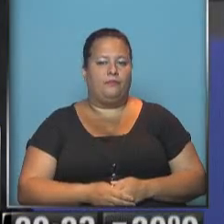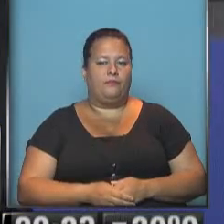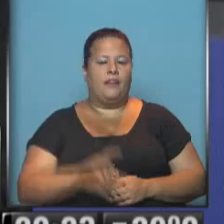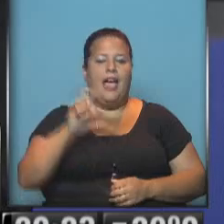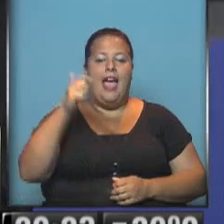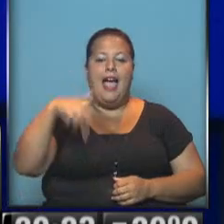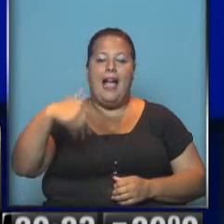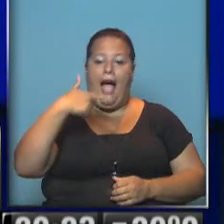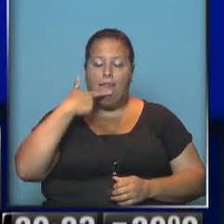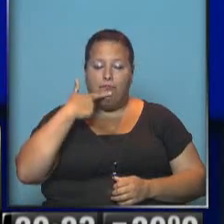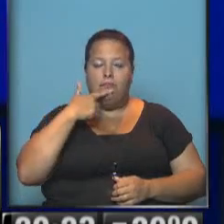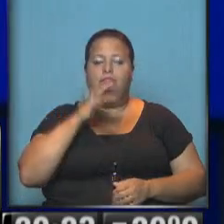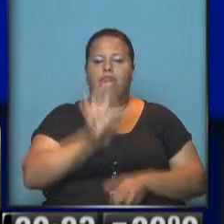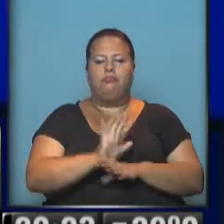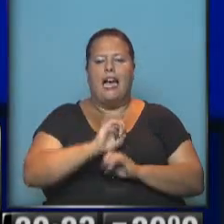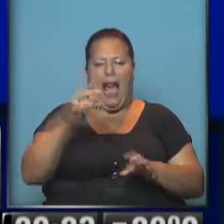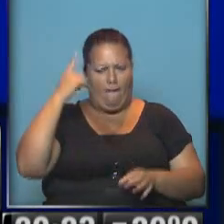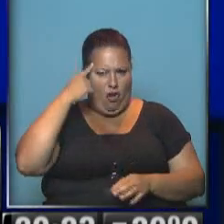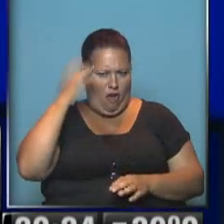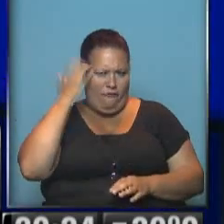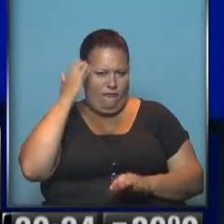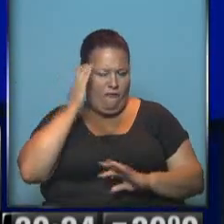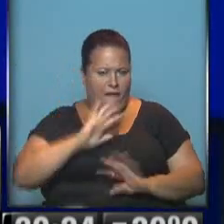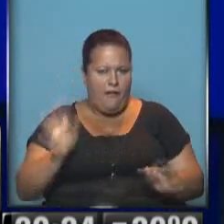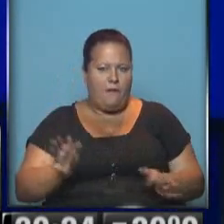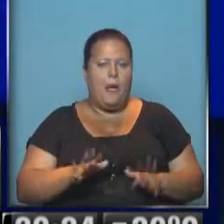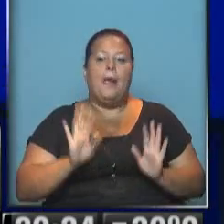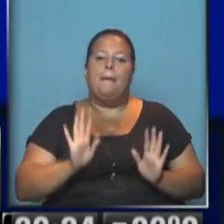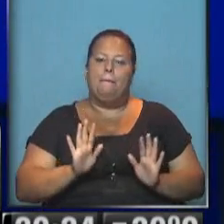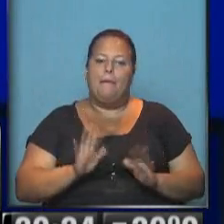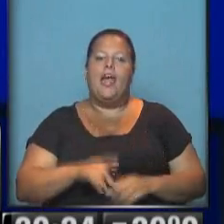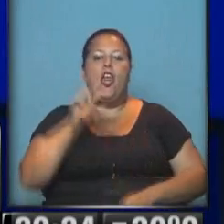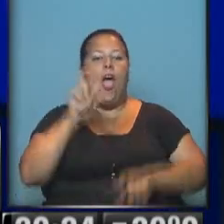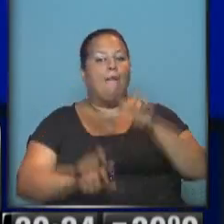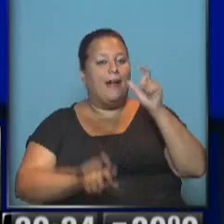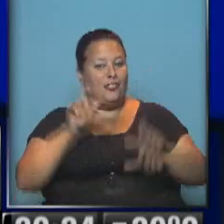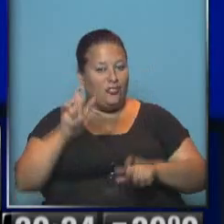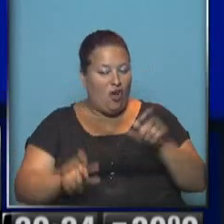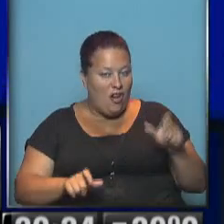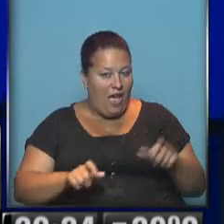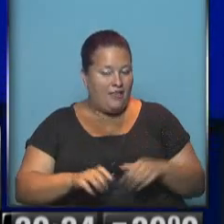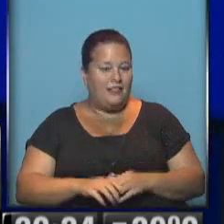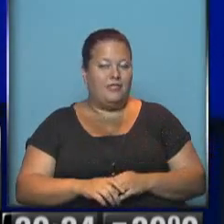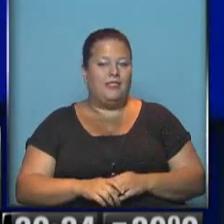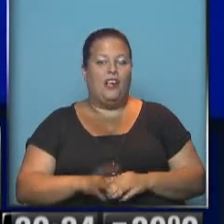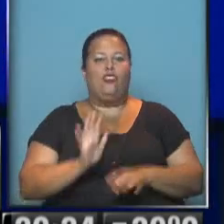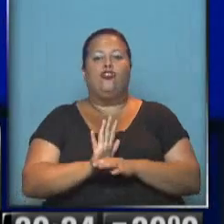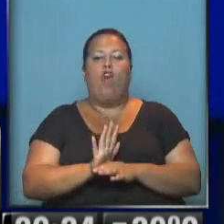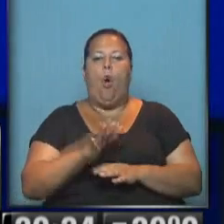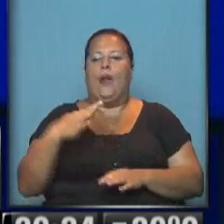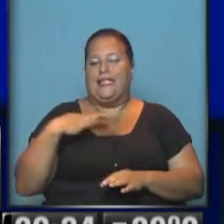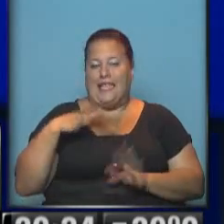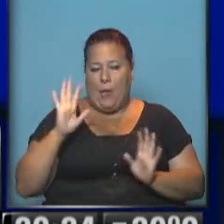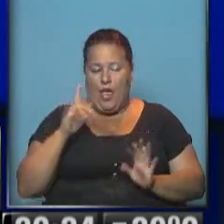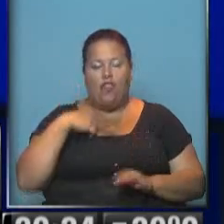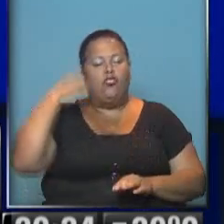Camps era un grave psicópata, pero había personas, me refiero a los civiles. Yo